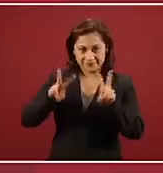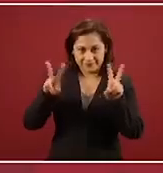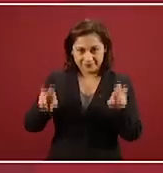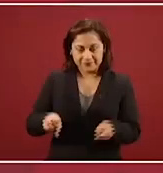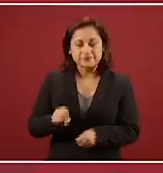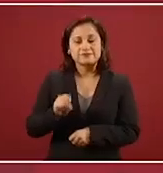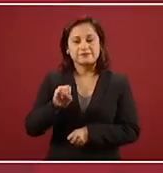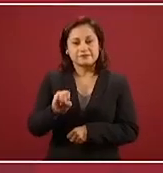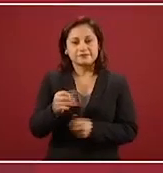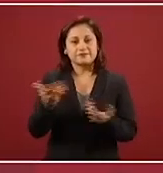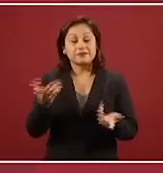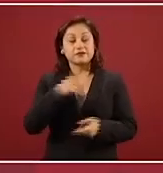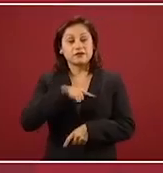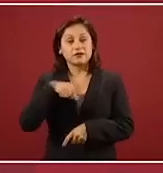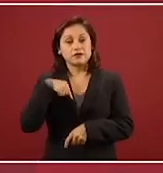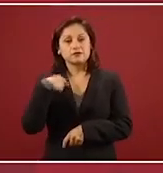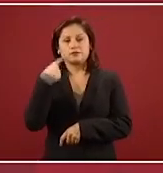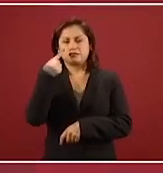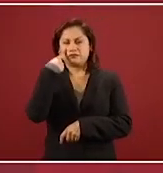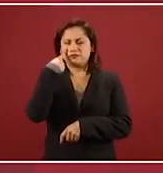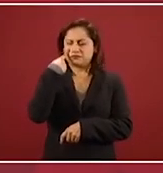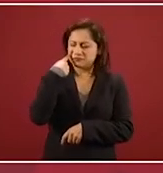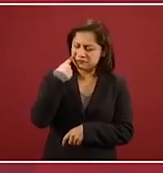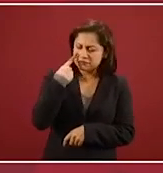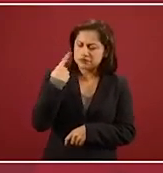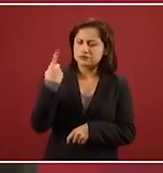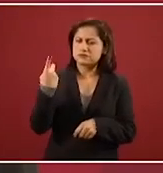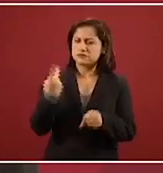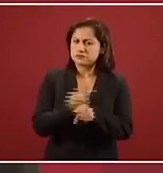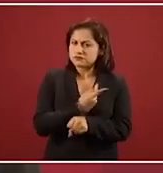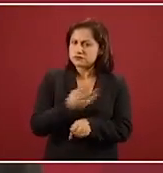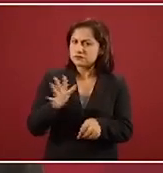si es real, a qué se debe,